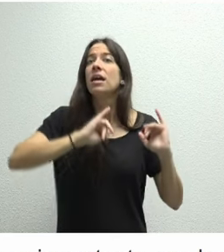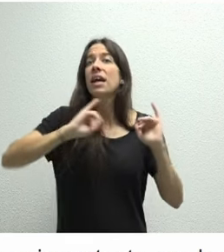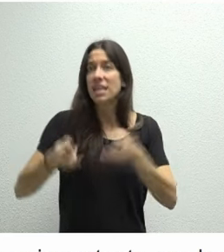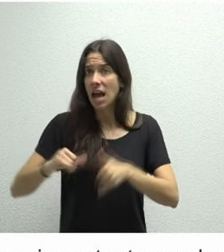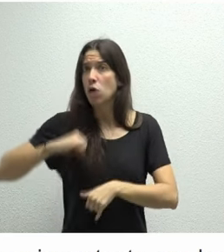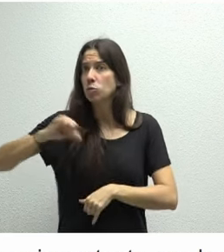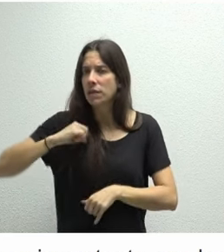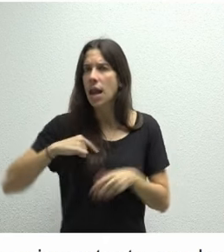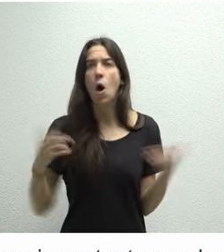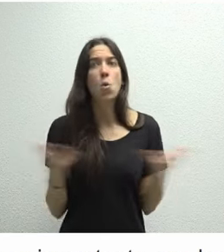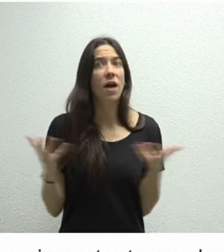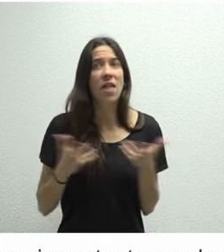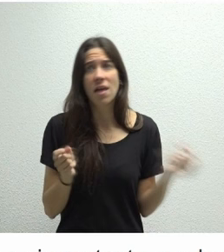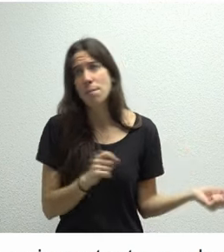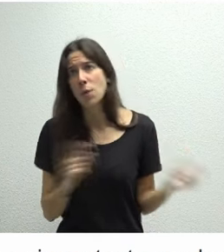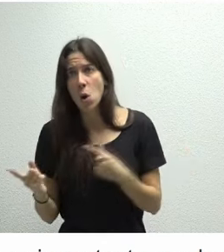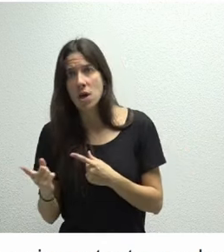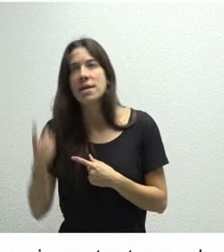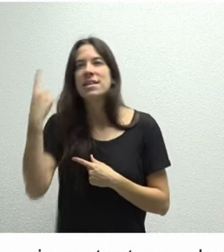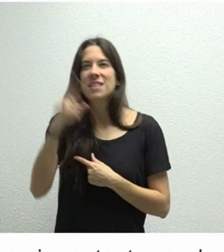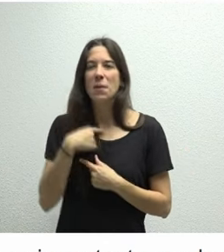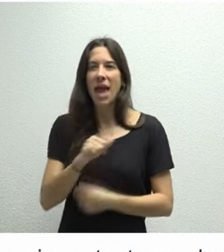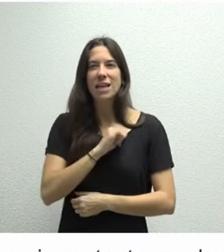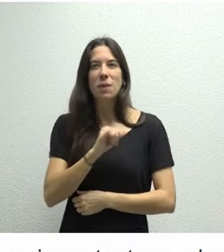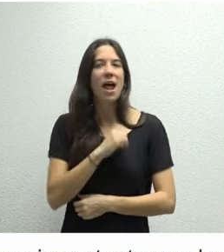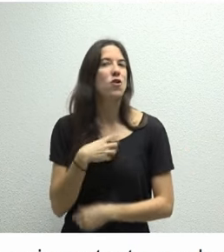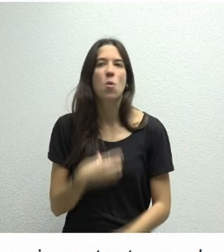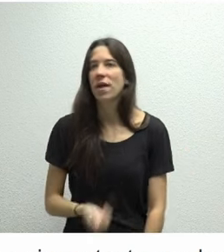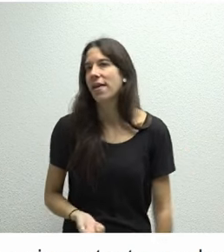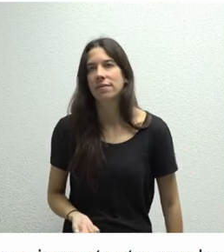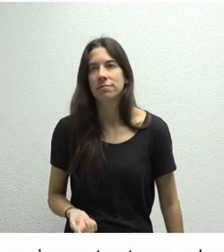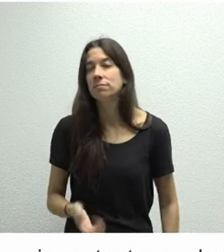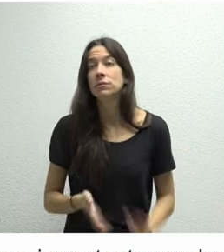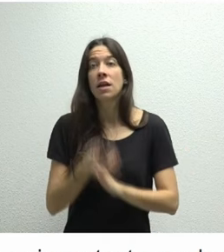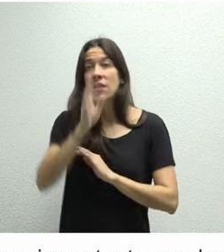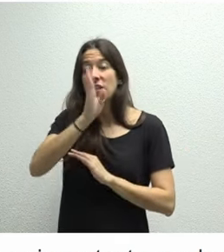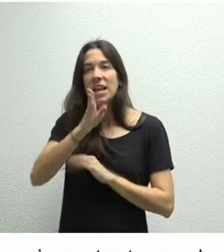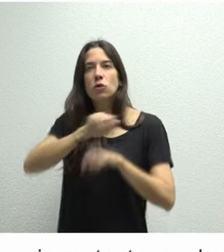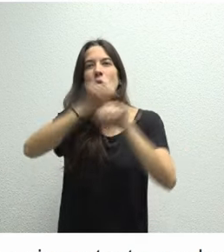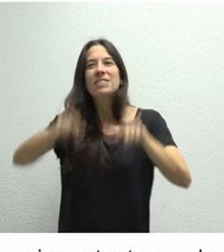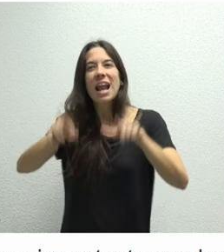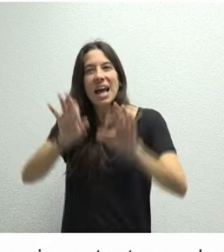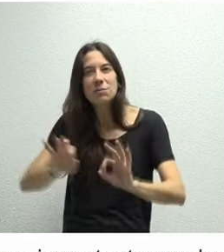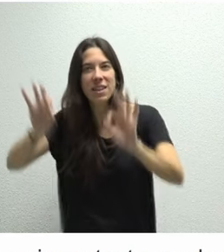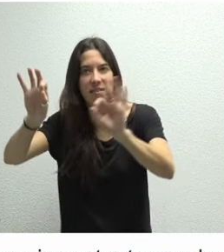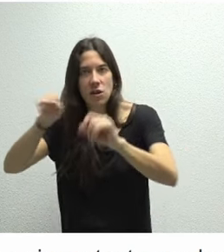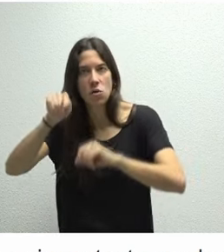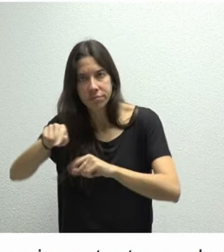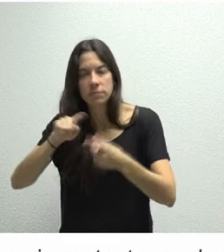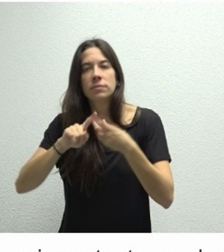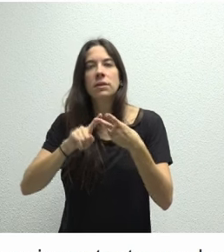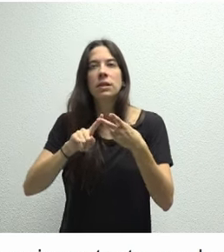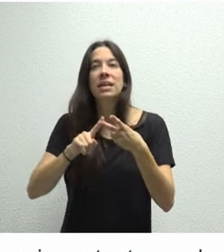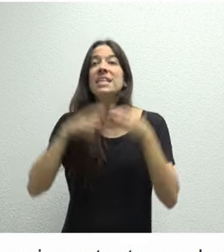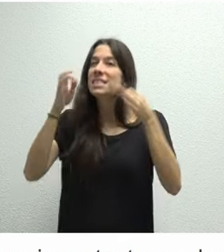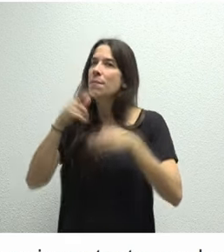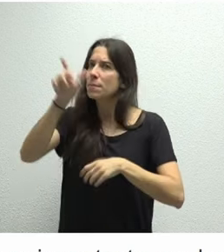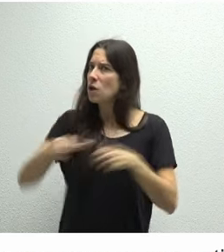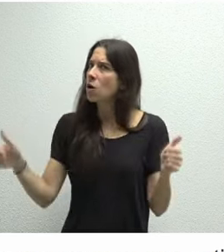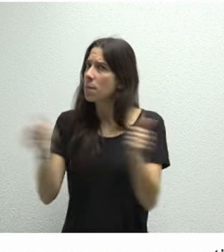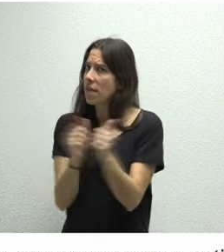la urgencia no tiene que esperar se le se le ubica en una sala específica se le deja pasar siempre con